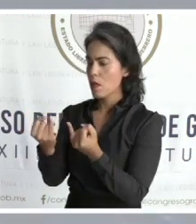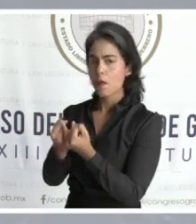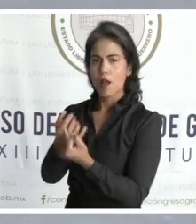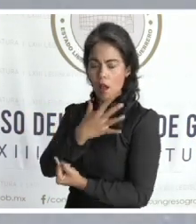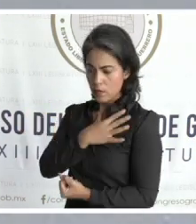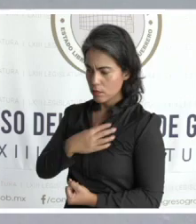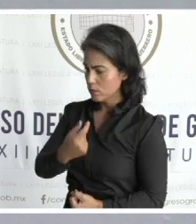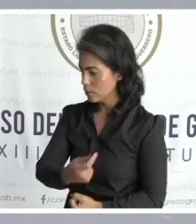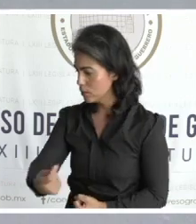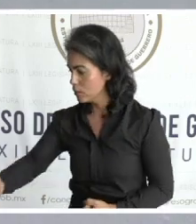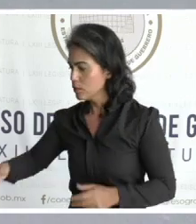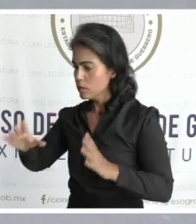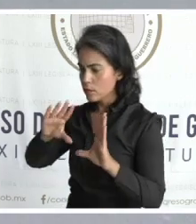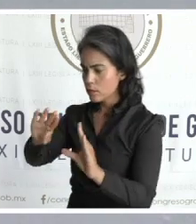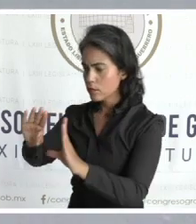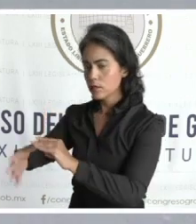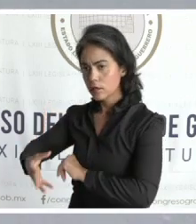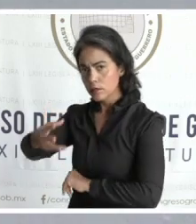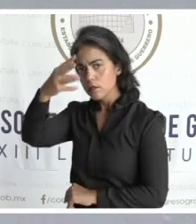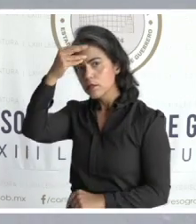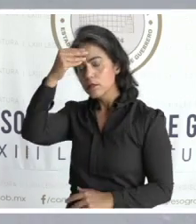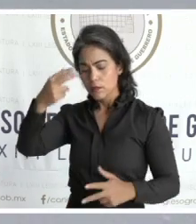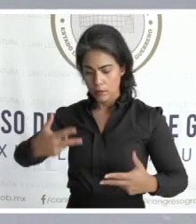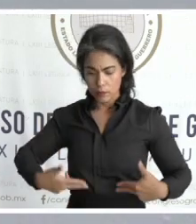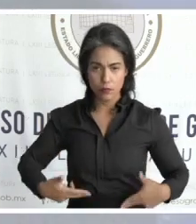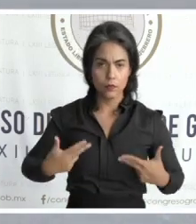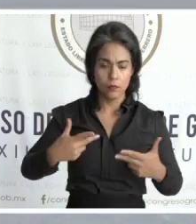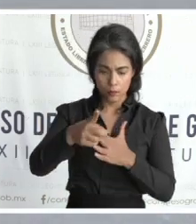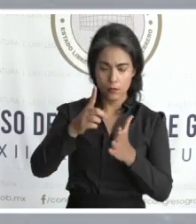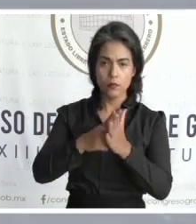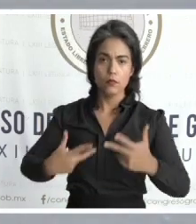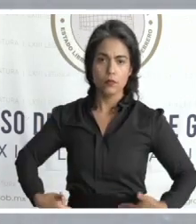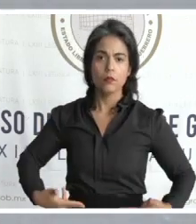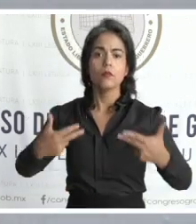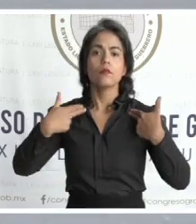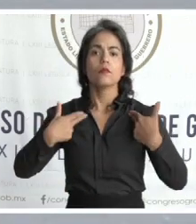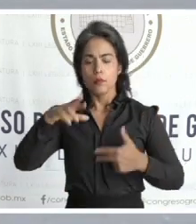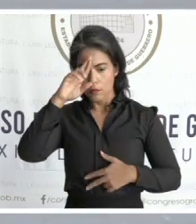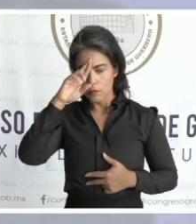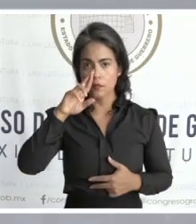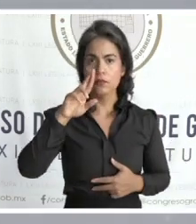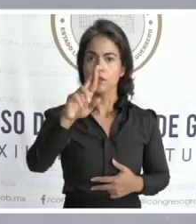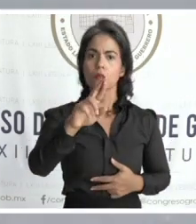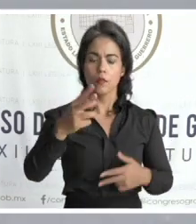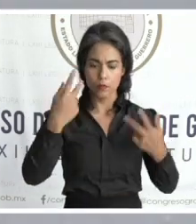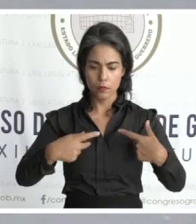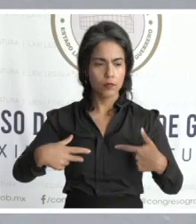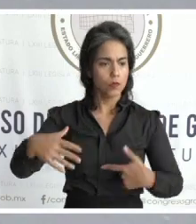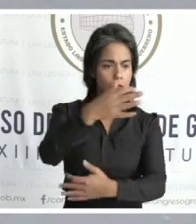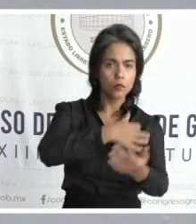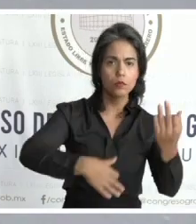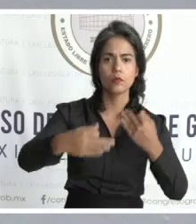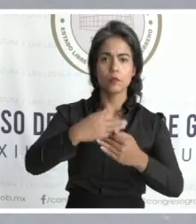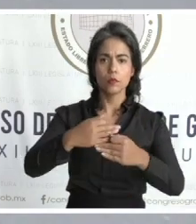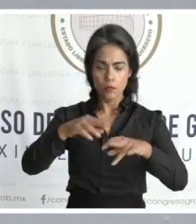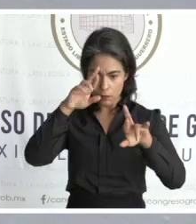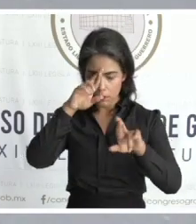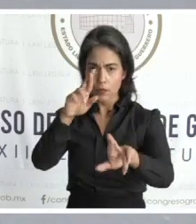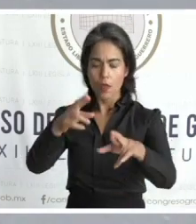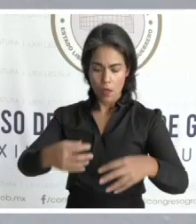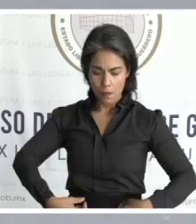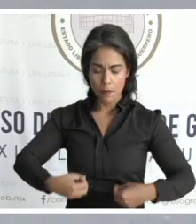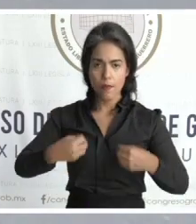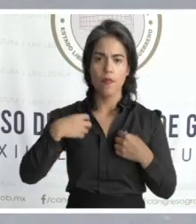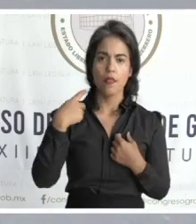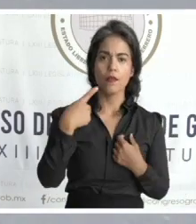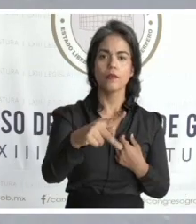realmente lograremos incidir en la formación de personas responsables y respetuosas de la vida de quienes